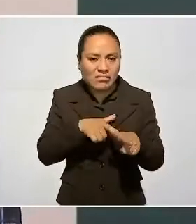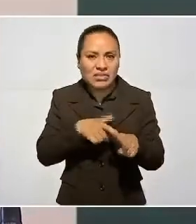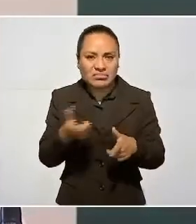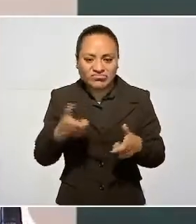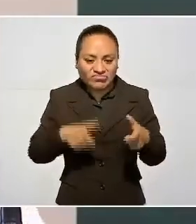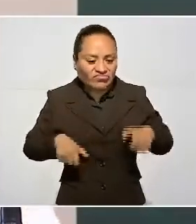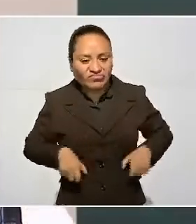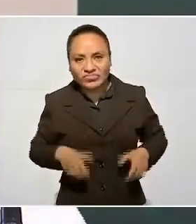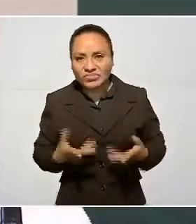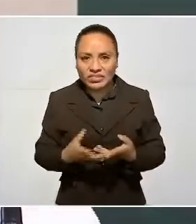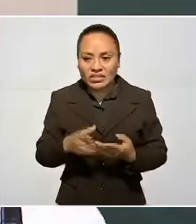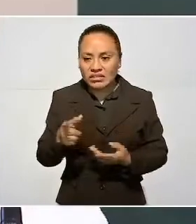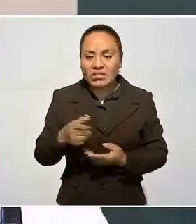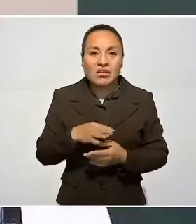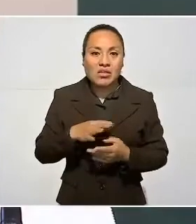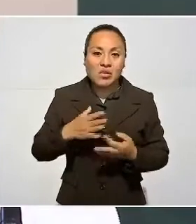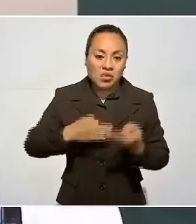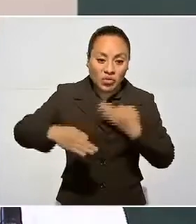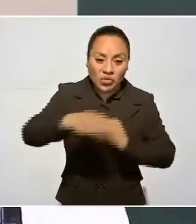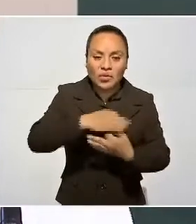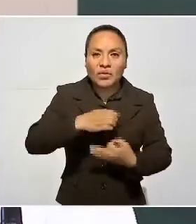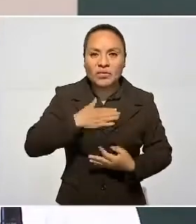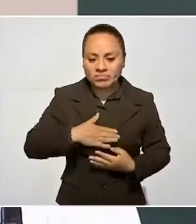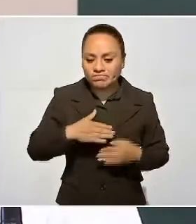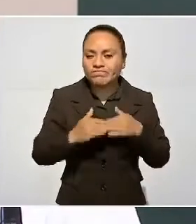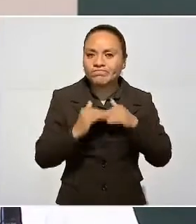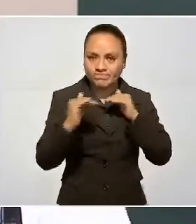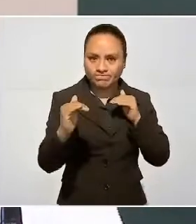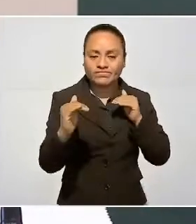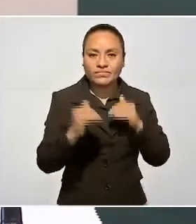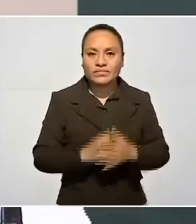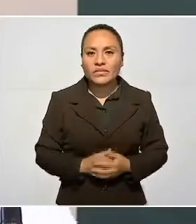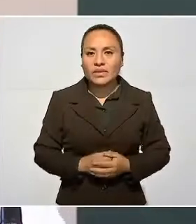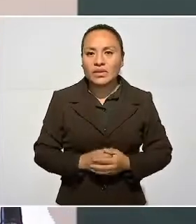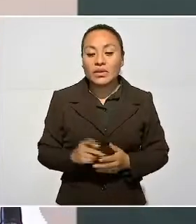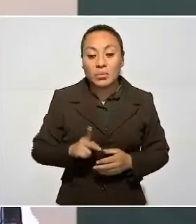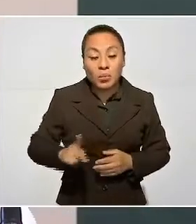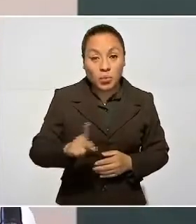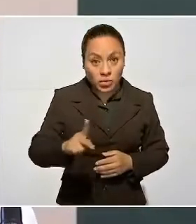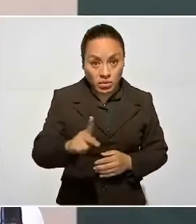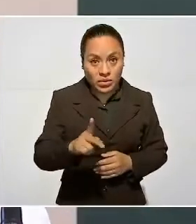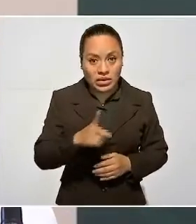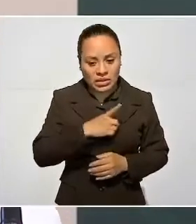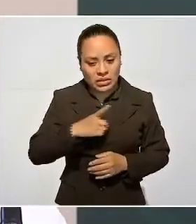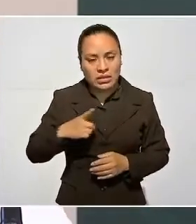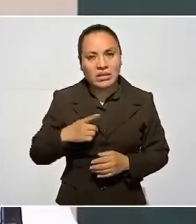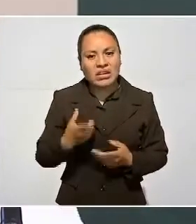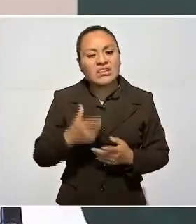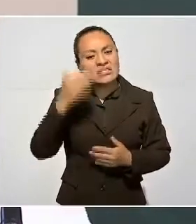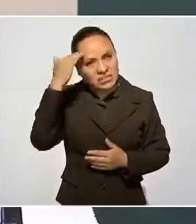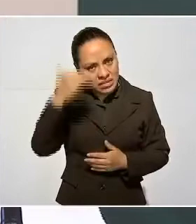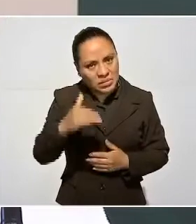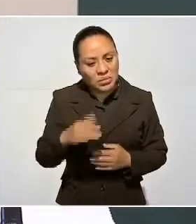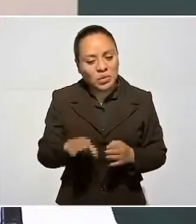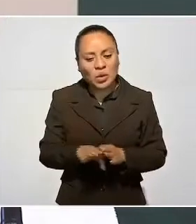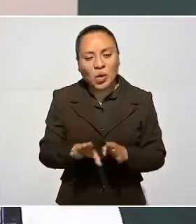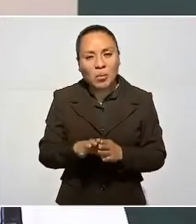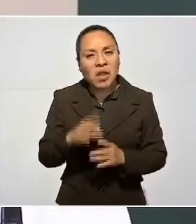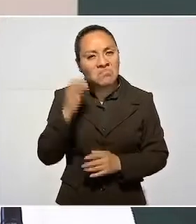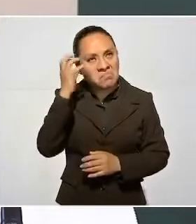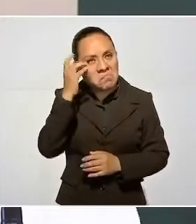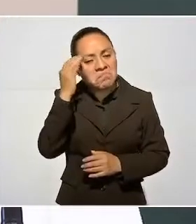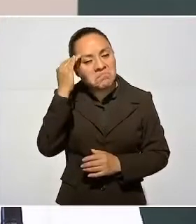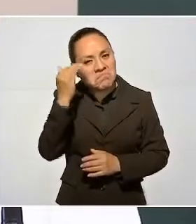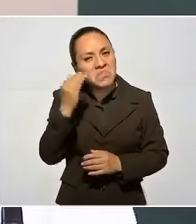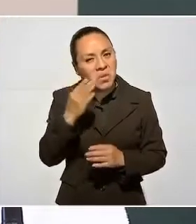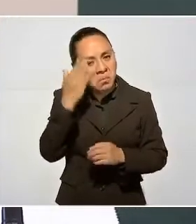al supremo bien común de todos los mexicanos. Nuestro pueblo tiene mucha sabiduría, conciencia y